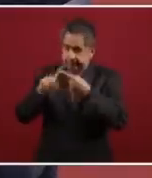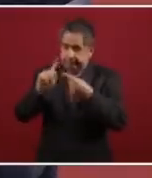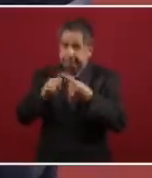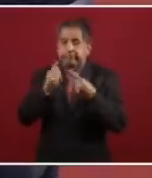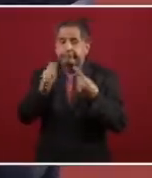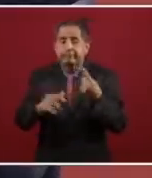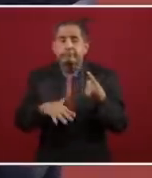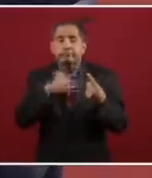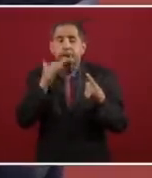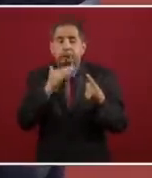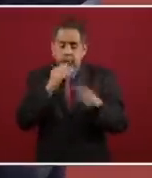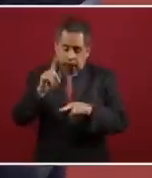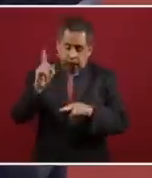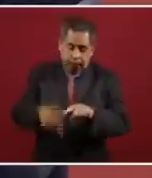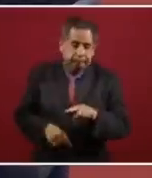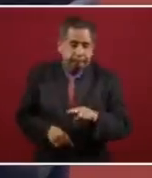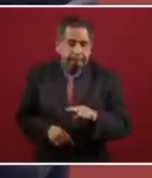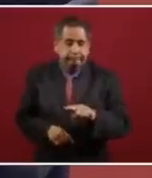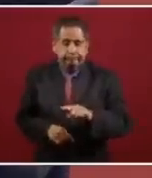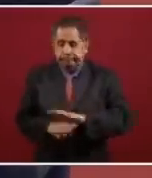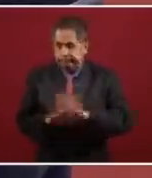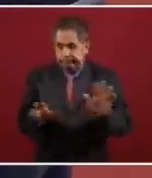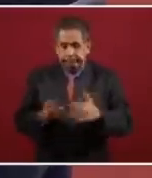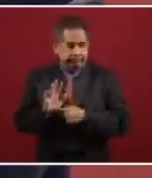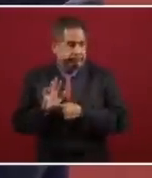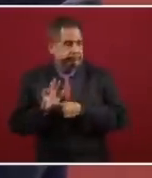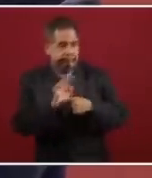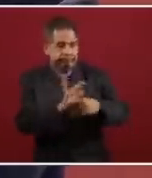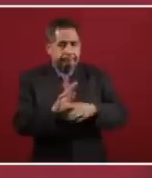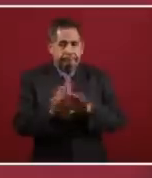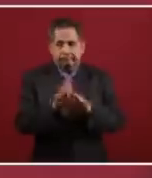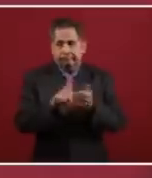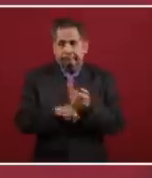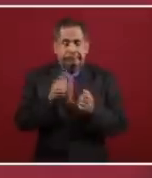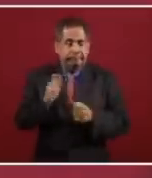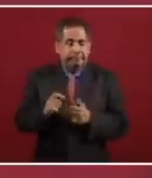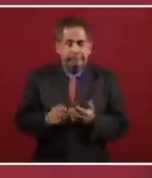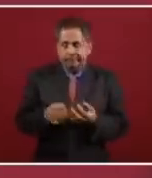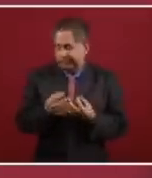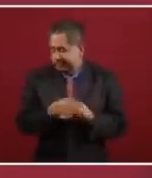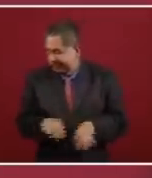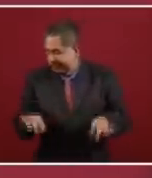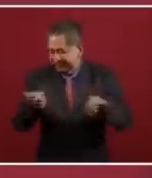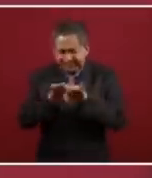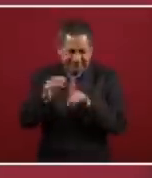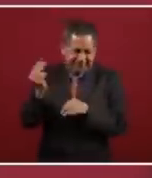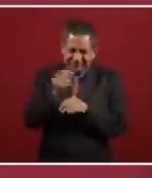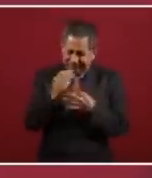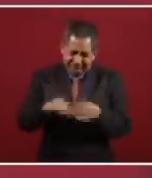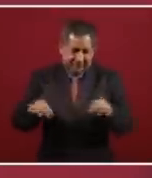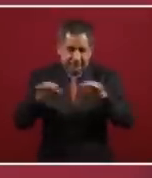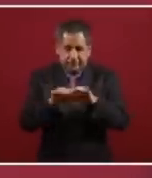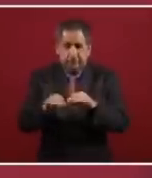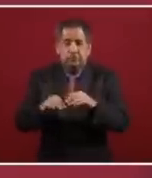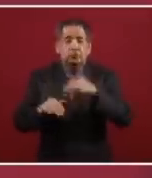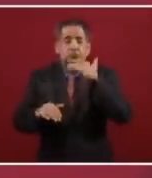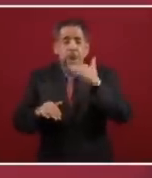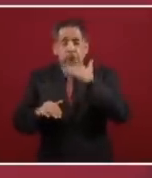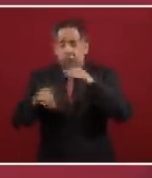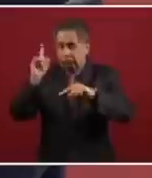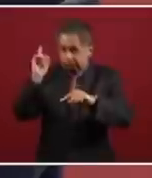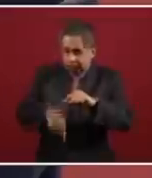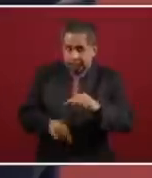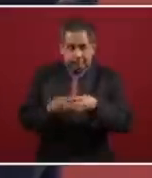aplicando en México, es demostrar la importancia que tiene para